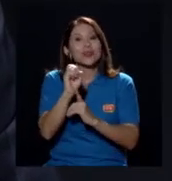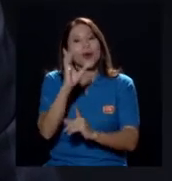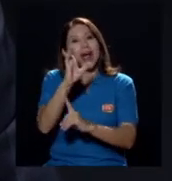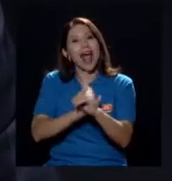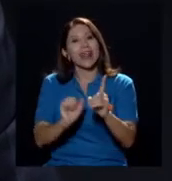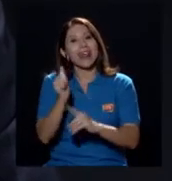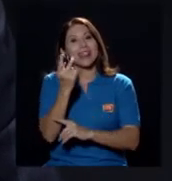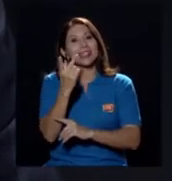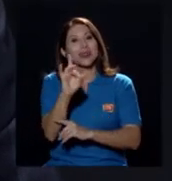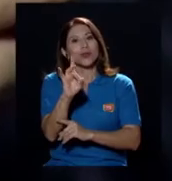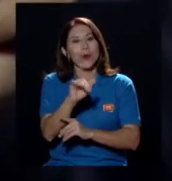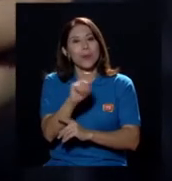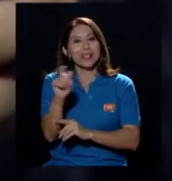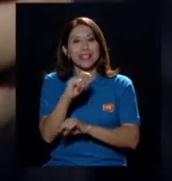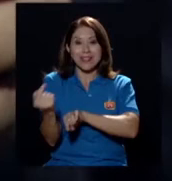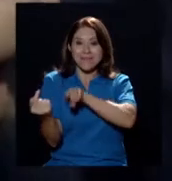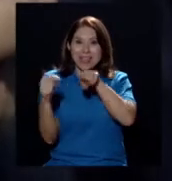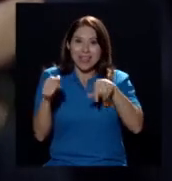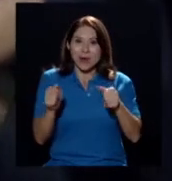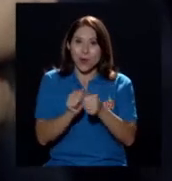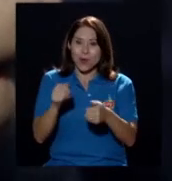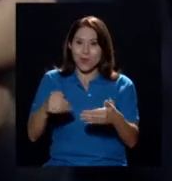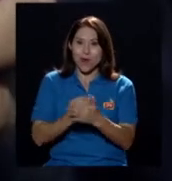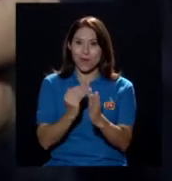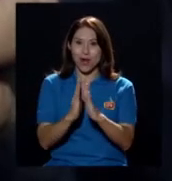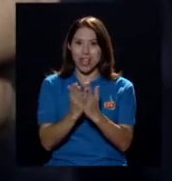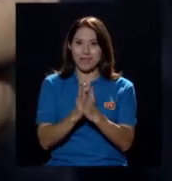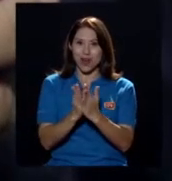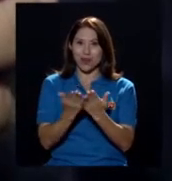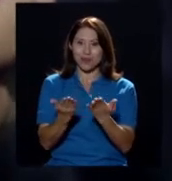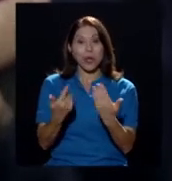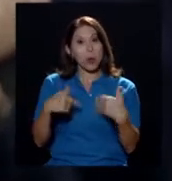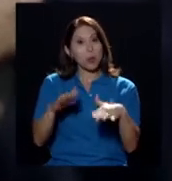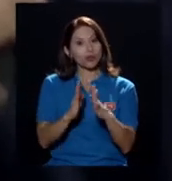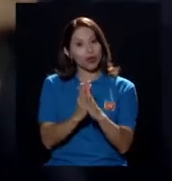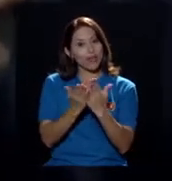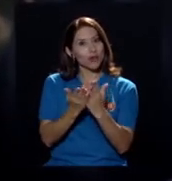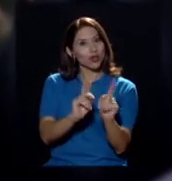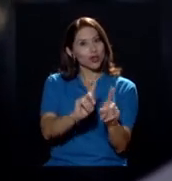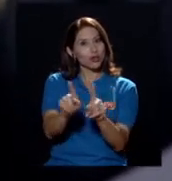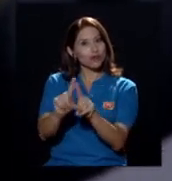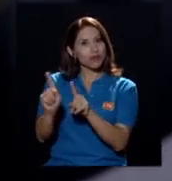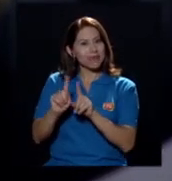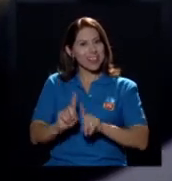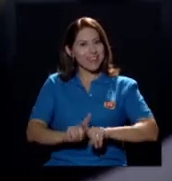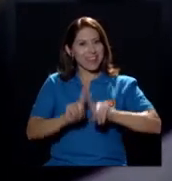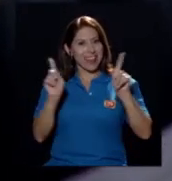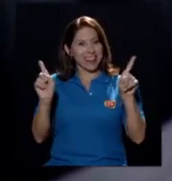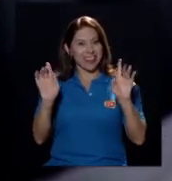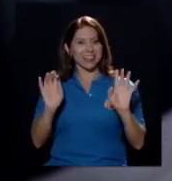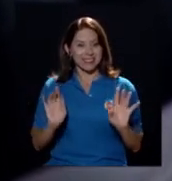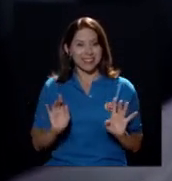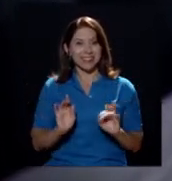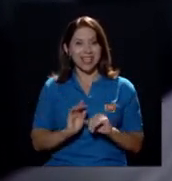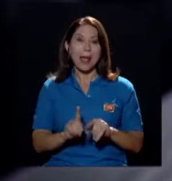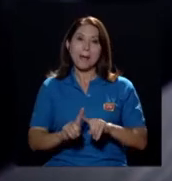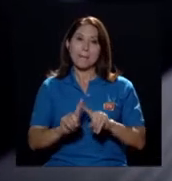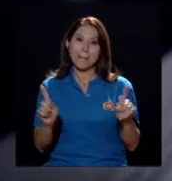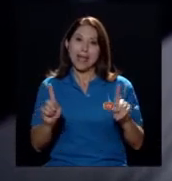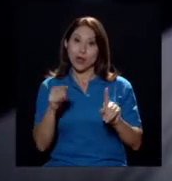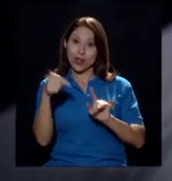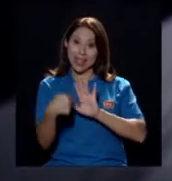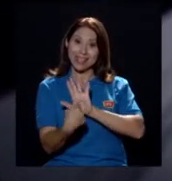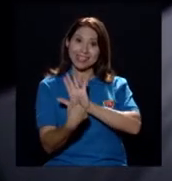un nuevo libro por cierto libros bastante diferentes pero de